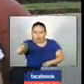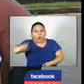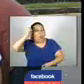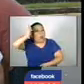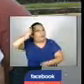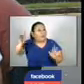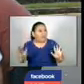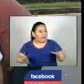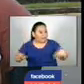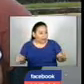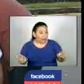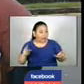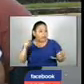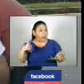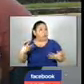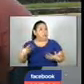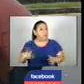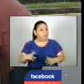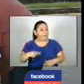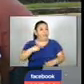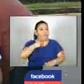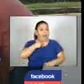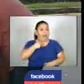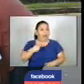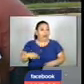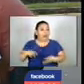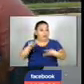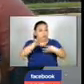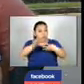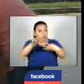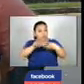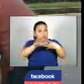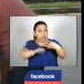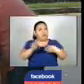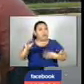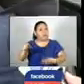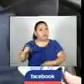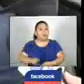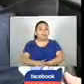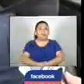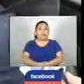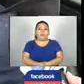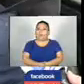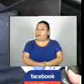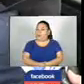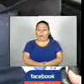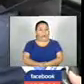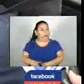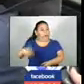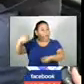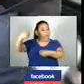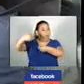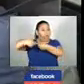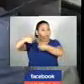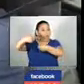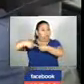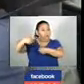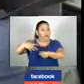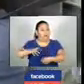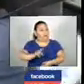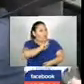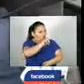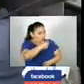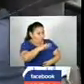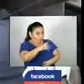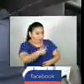parece esta situación que ha sido recurrente en las últimas quincenas. Demasiado incremento. ¿Y afecta esto a